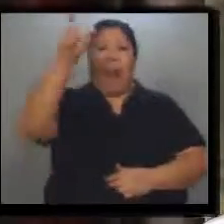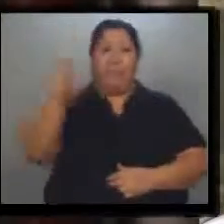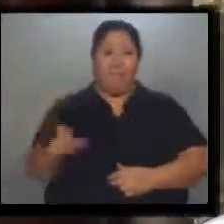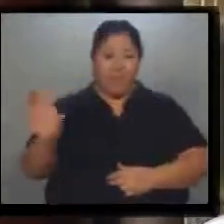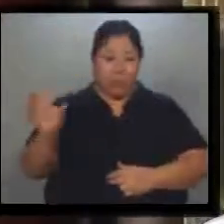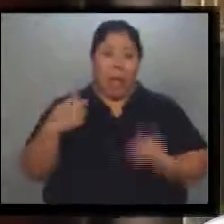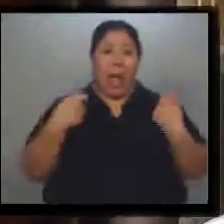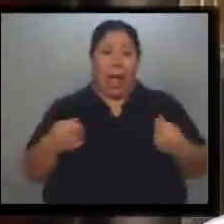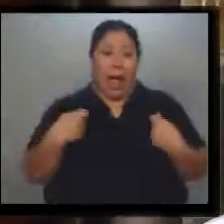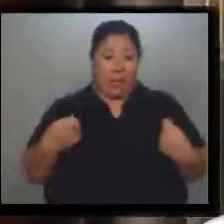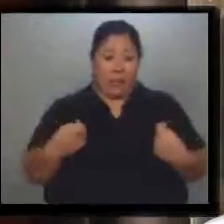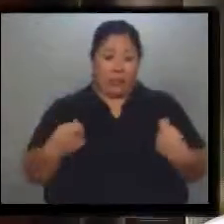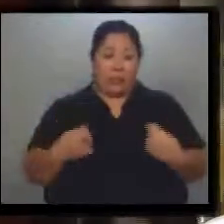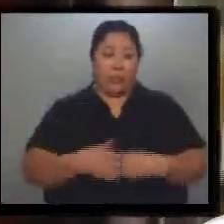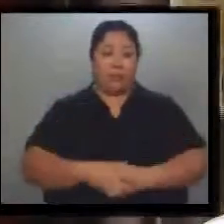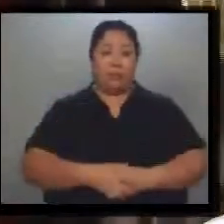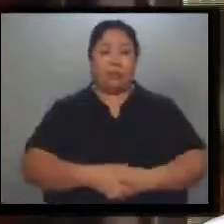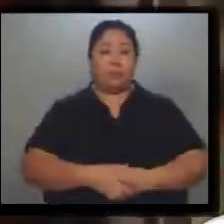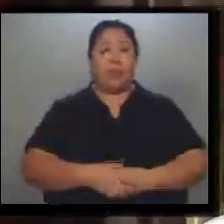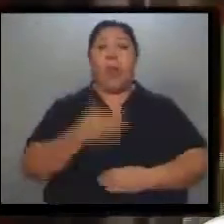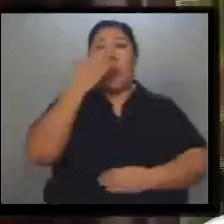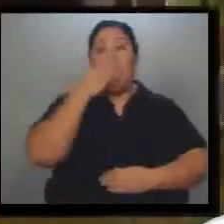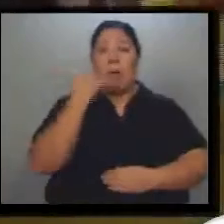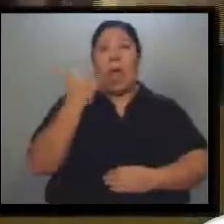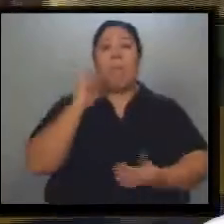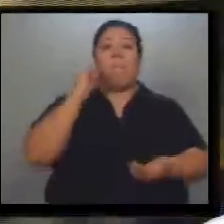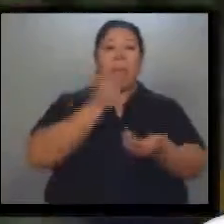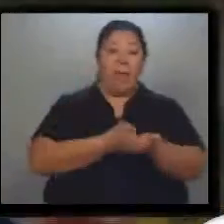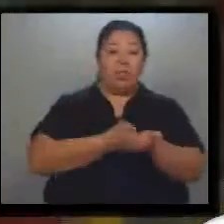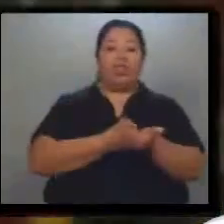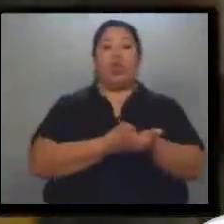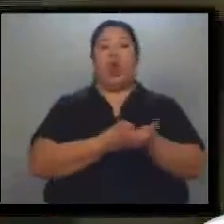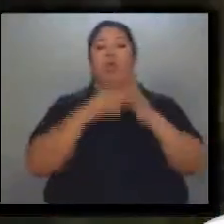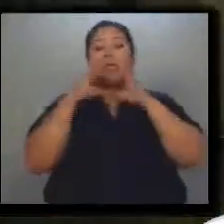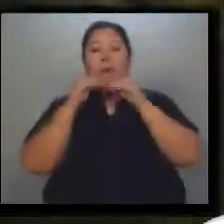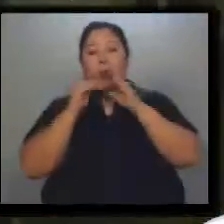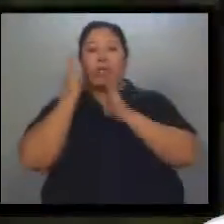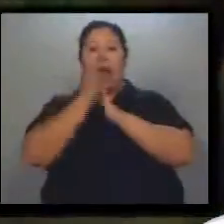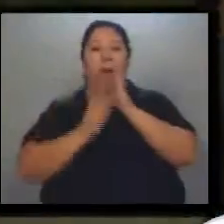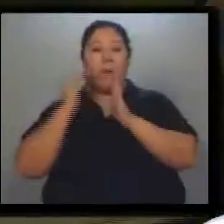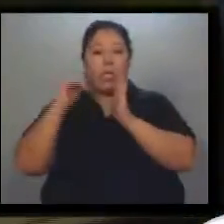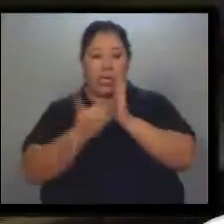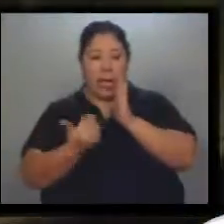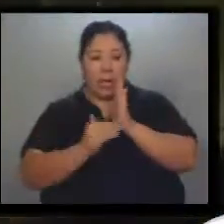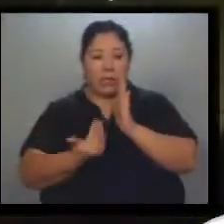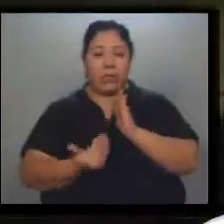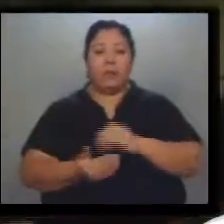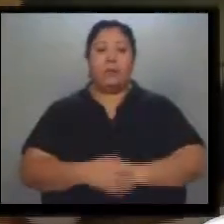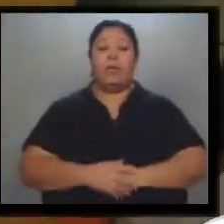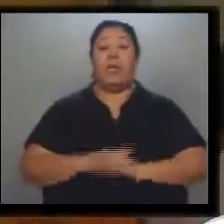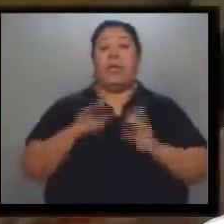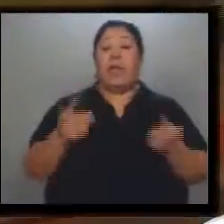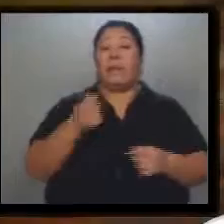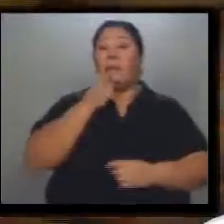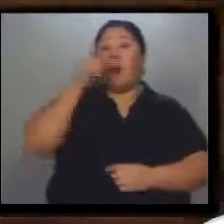menos está lo más barato. Después tienen pancho, tienen pebete. Y también pasa que por ahí esa persona que pasó a la mañana antes